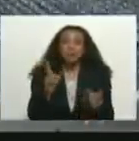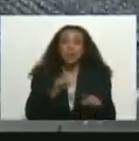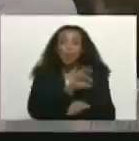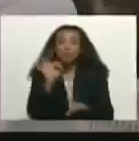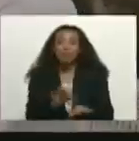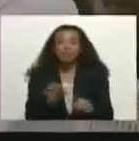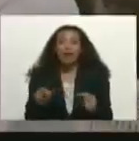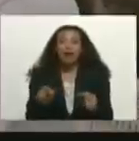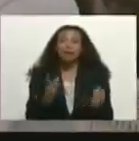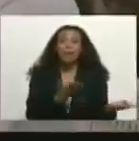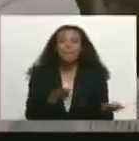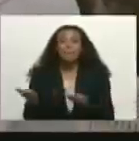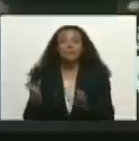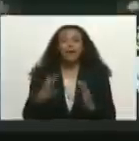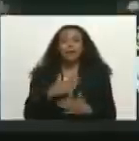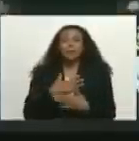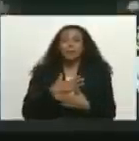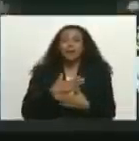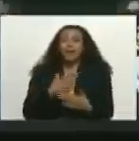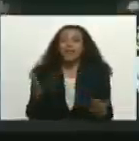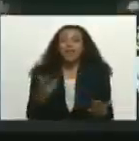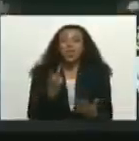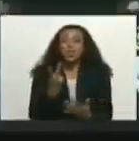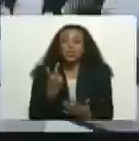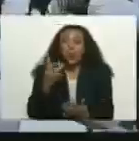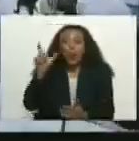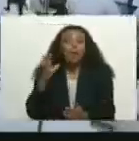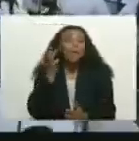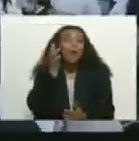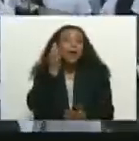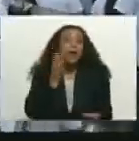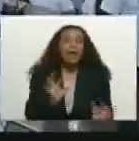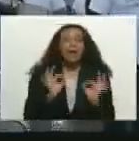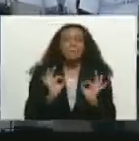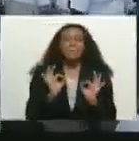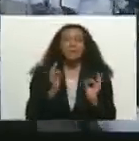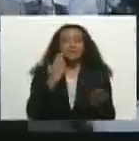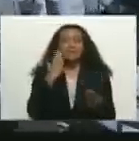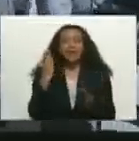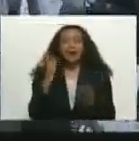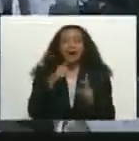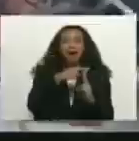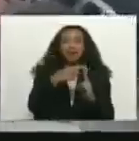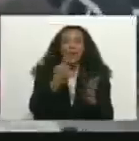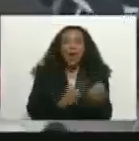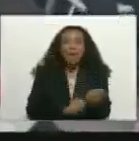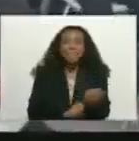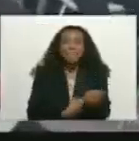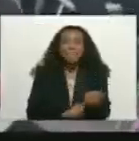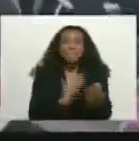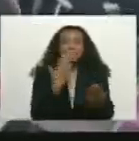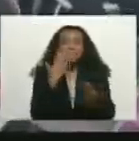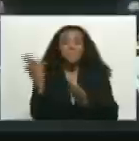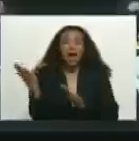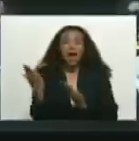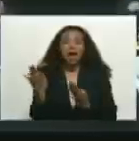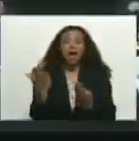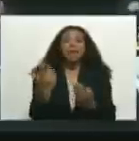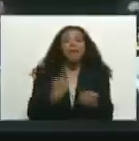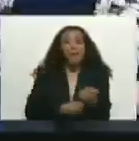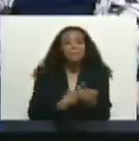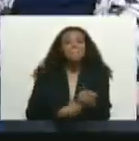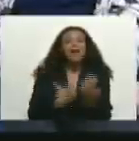también tenemos dos invitadas muy queridas, dos invitadas especiales. Se trata de las hermanas del maestro